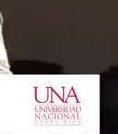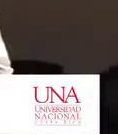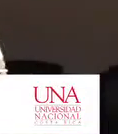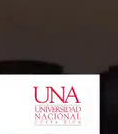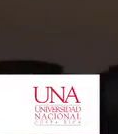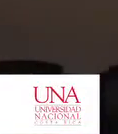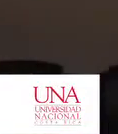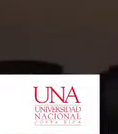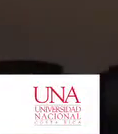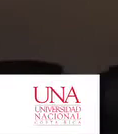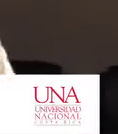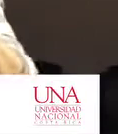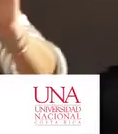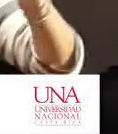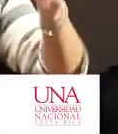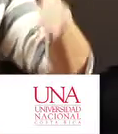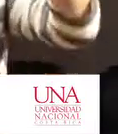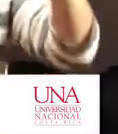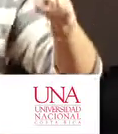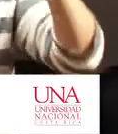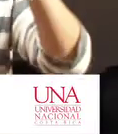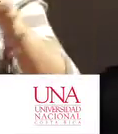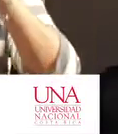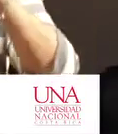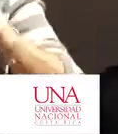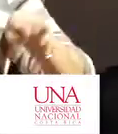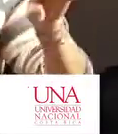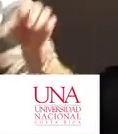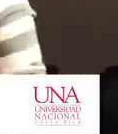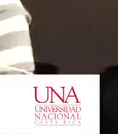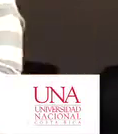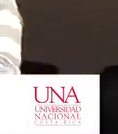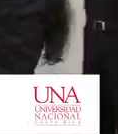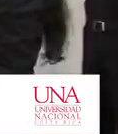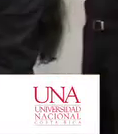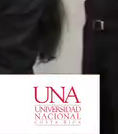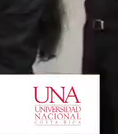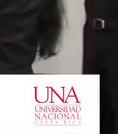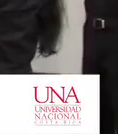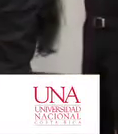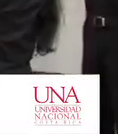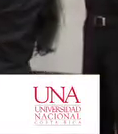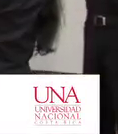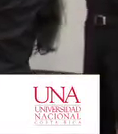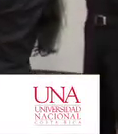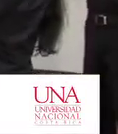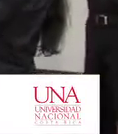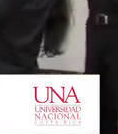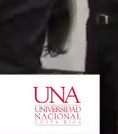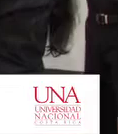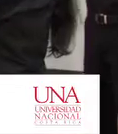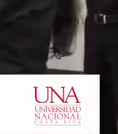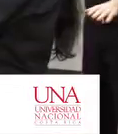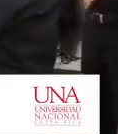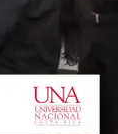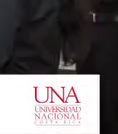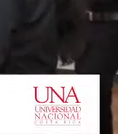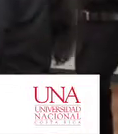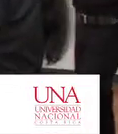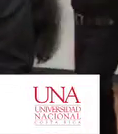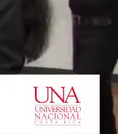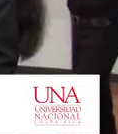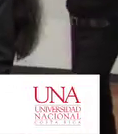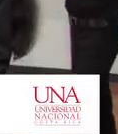Educación musical aplicará su prueba los días 13 y 14 de octubre. Todas las pruebas requieren de inscripción. Si quieres